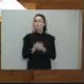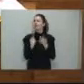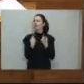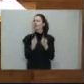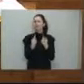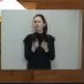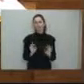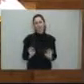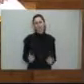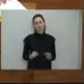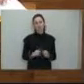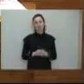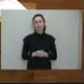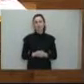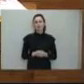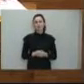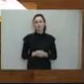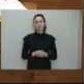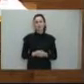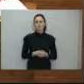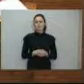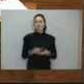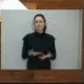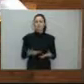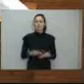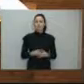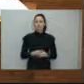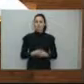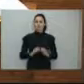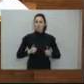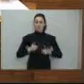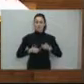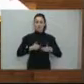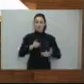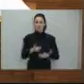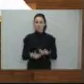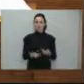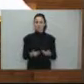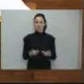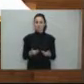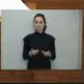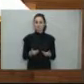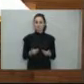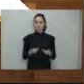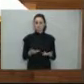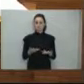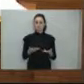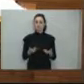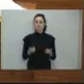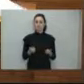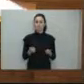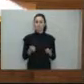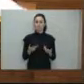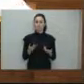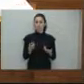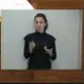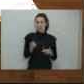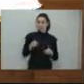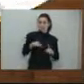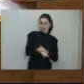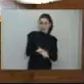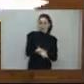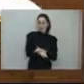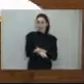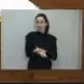necesario y nos pareció importante poner en funcionamiento unos recursos, poner en